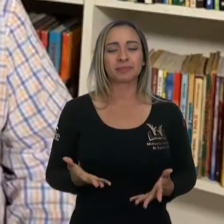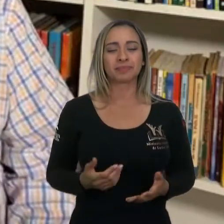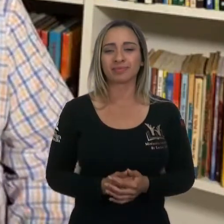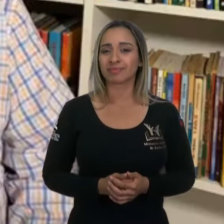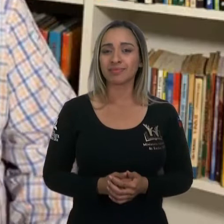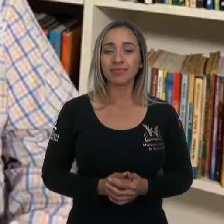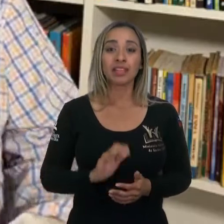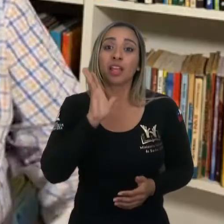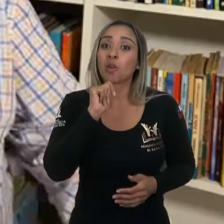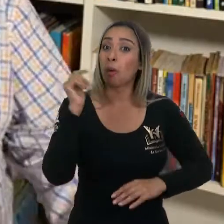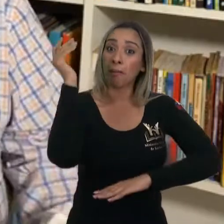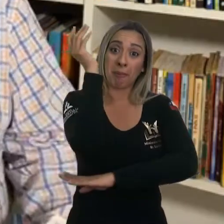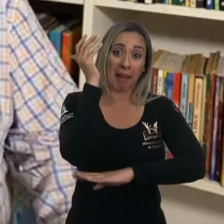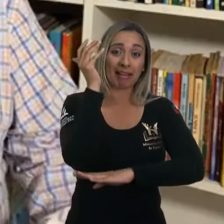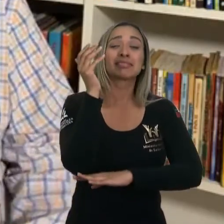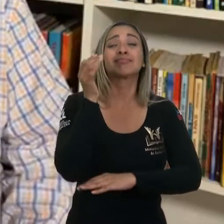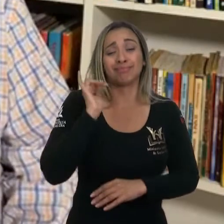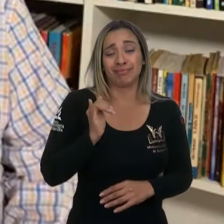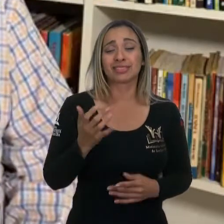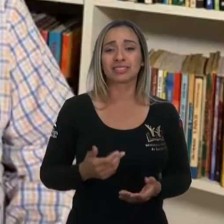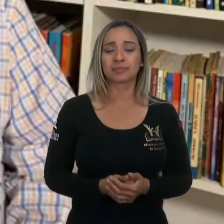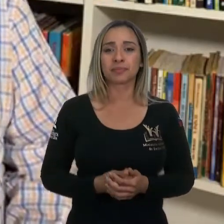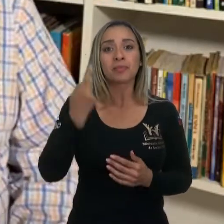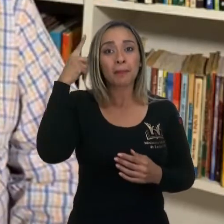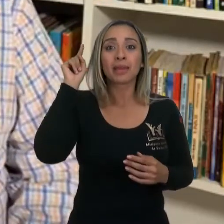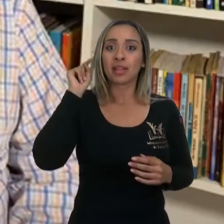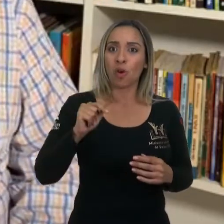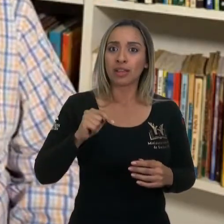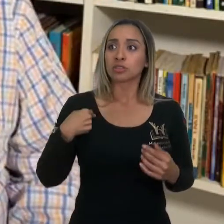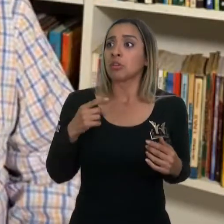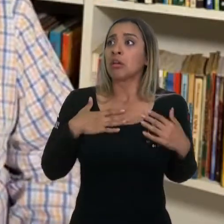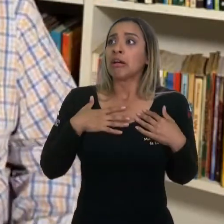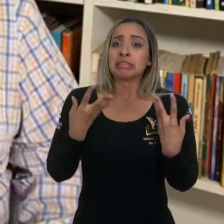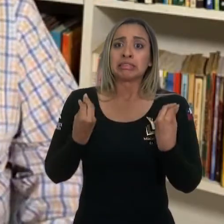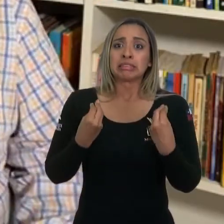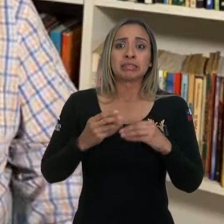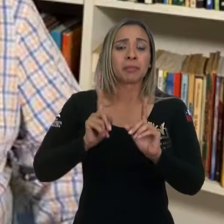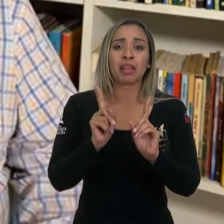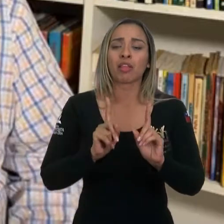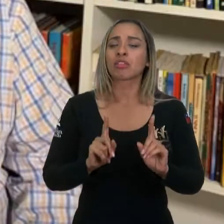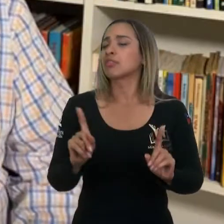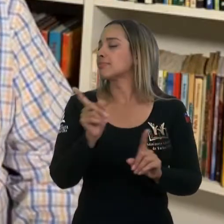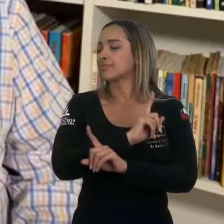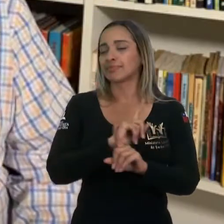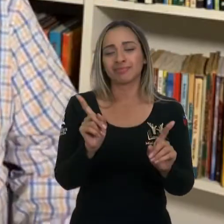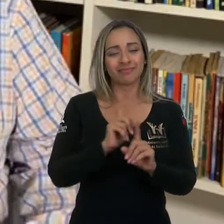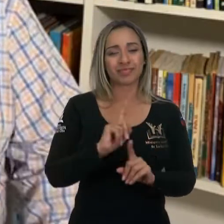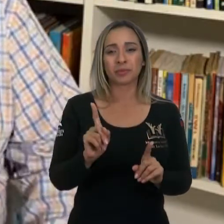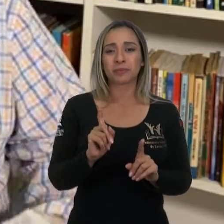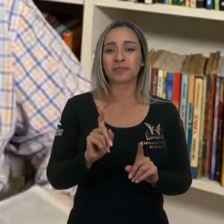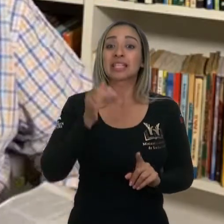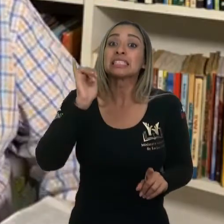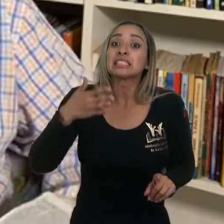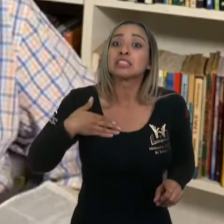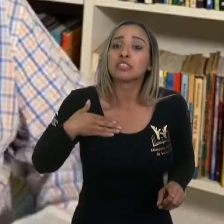tienen sentido. Todo es evidencia de que Jesús está volviendo. Pero eso debe desesperarte, debe asustarte. ¿Por qué? Si tú